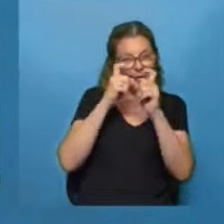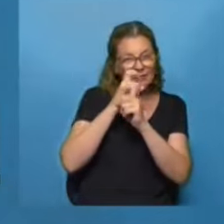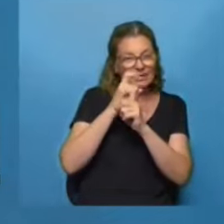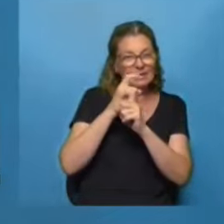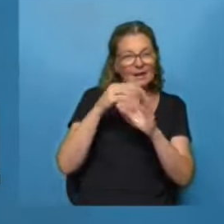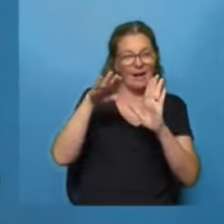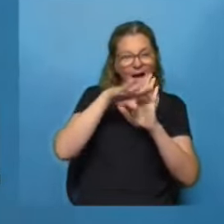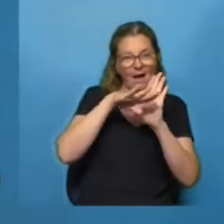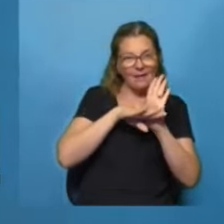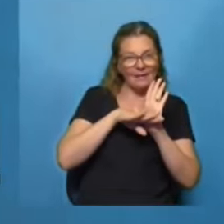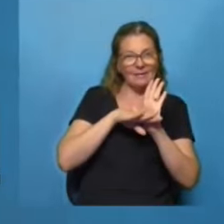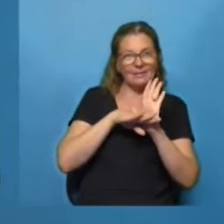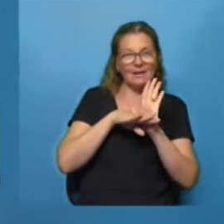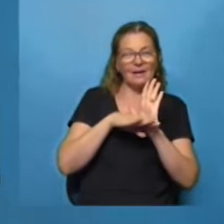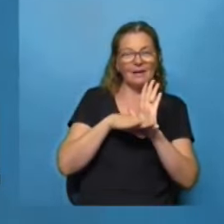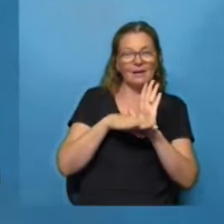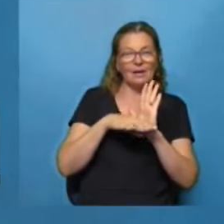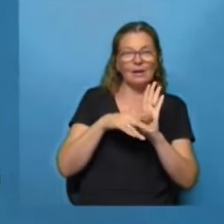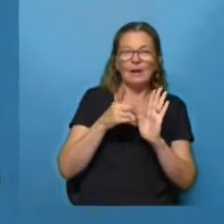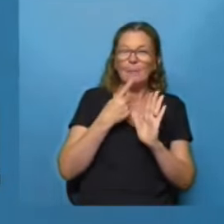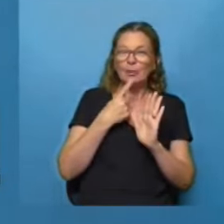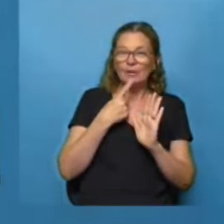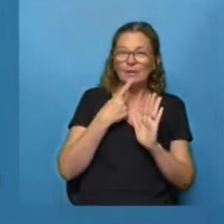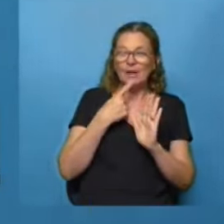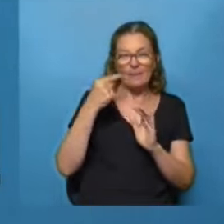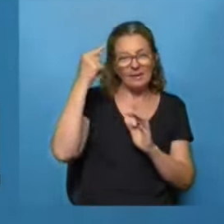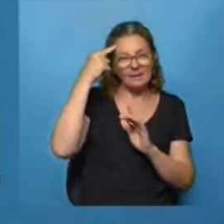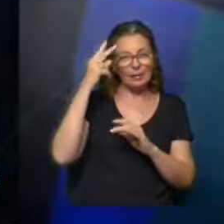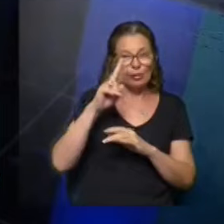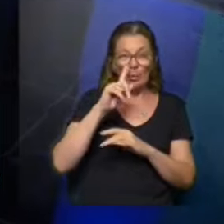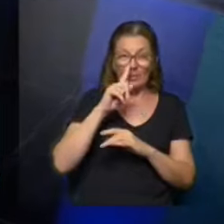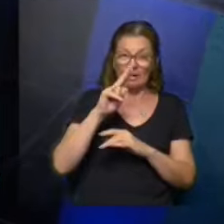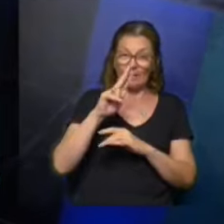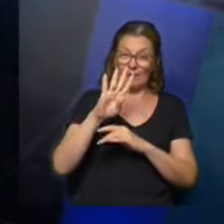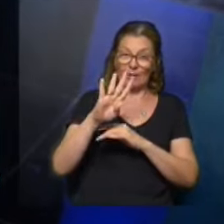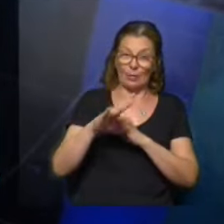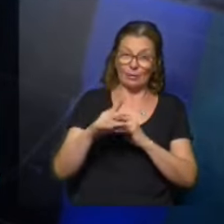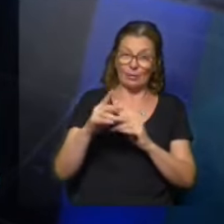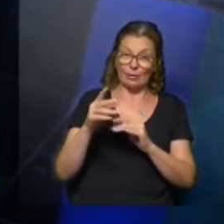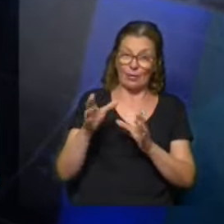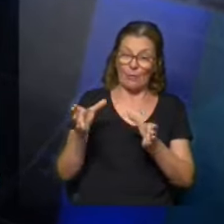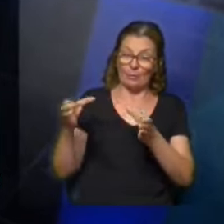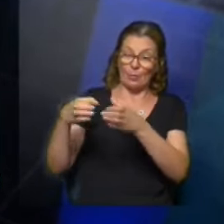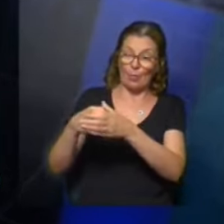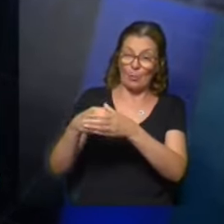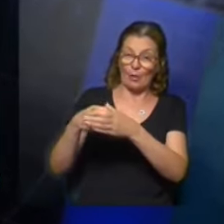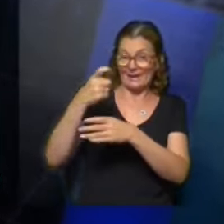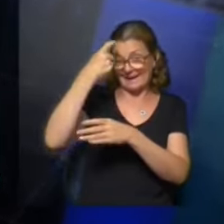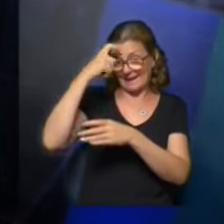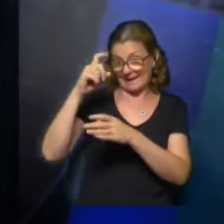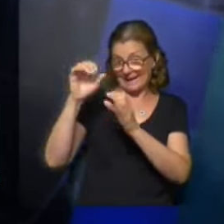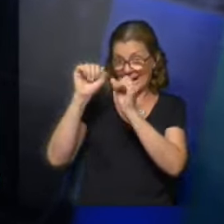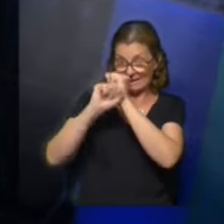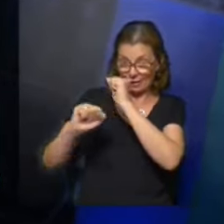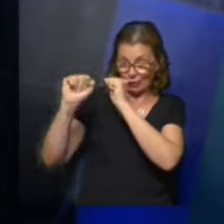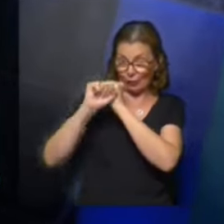en las agendas y en los programas de los partidos políticos de cara al 2024 no haya un capítulo de ciencia y tecnología